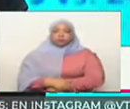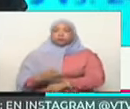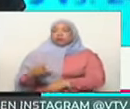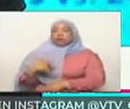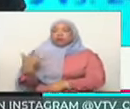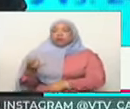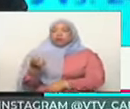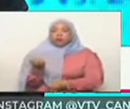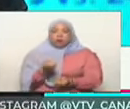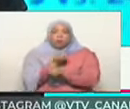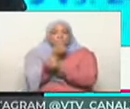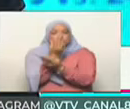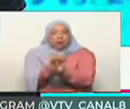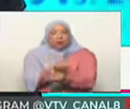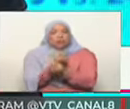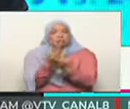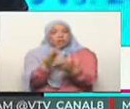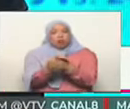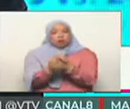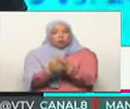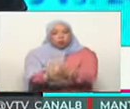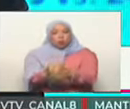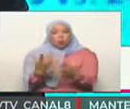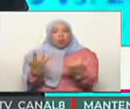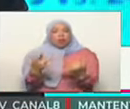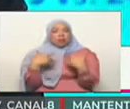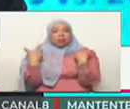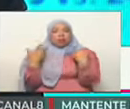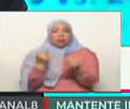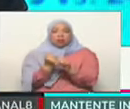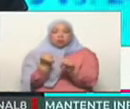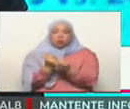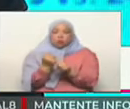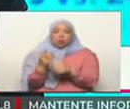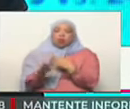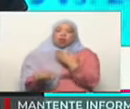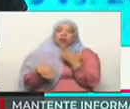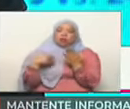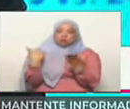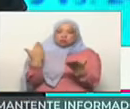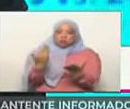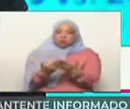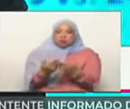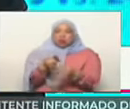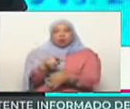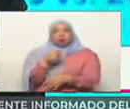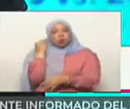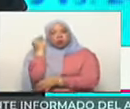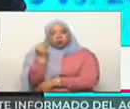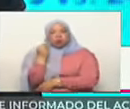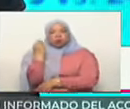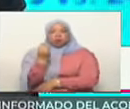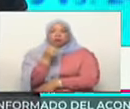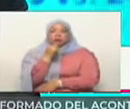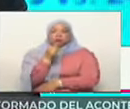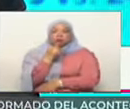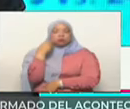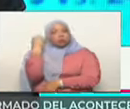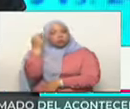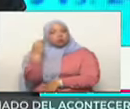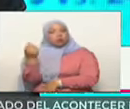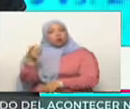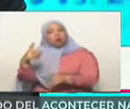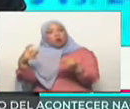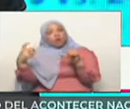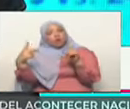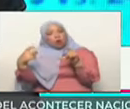de mensaje, de contenido, de alegría. Yo estaba viendo con Silvia las